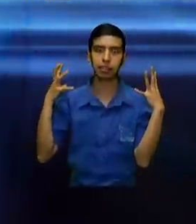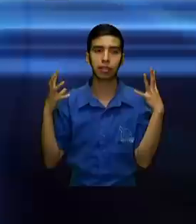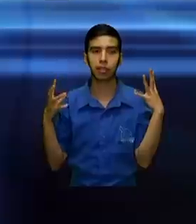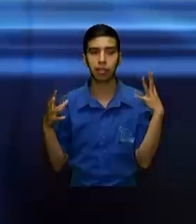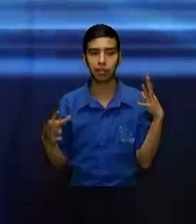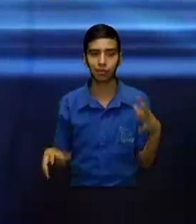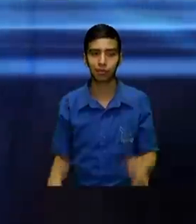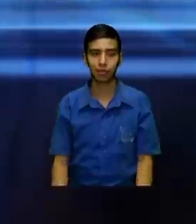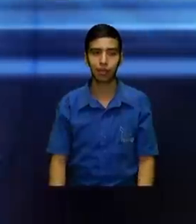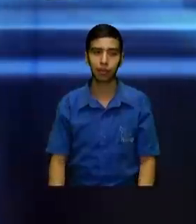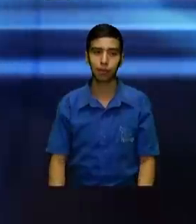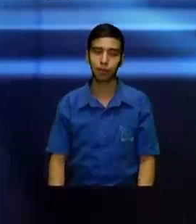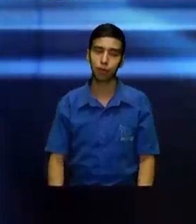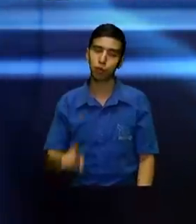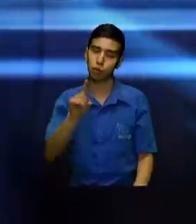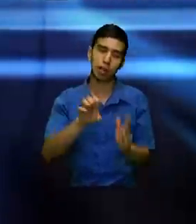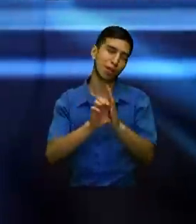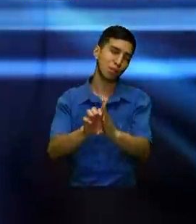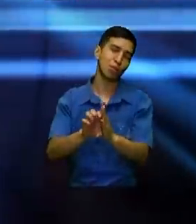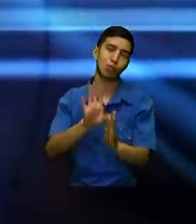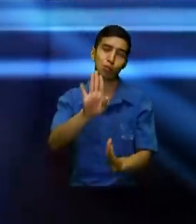huya a las 12 de la noche el día viernes.